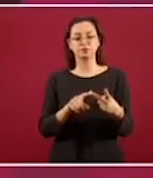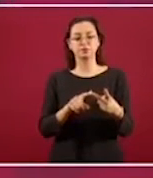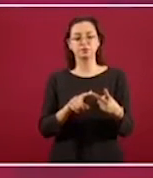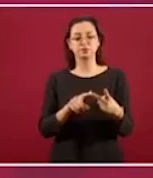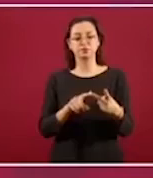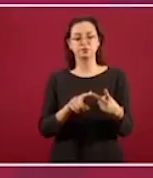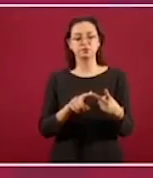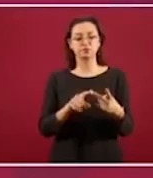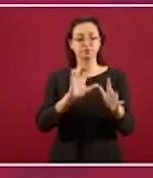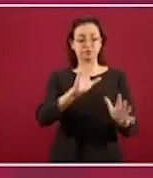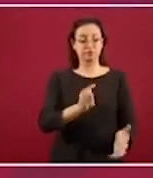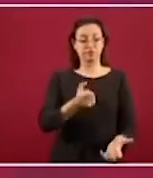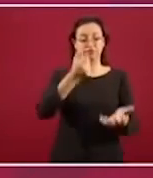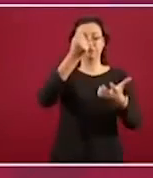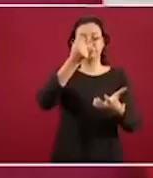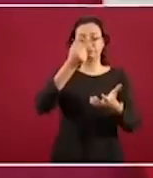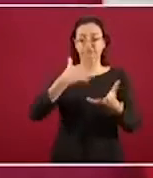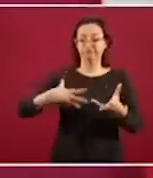a la reactivación económica.